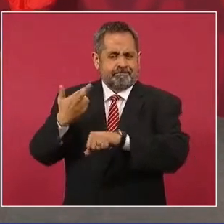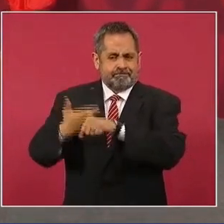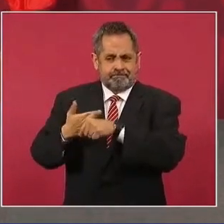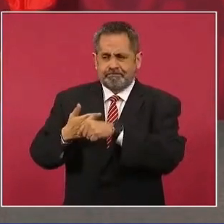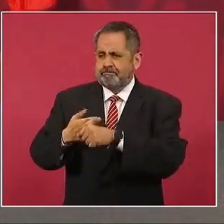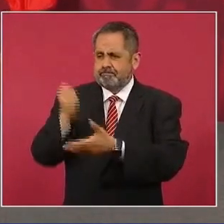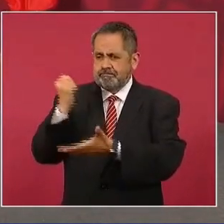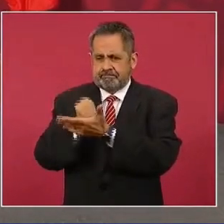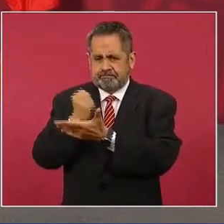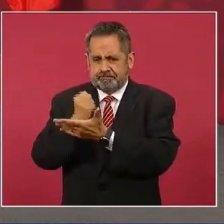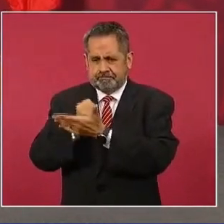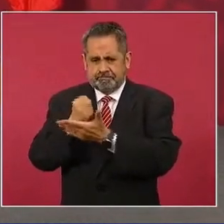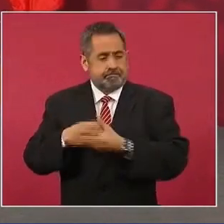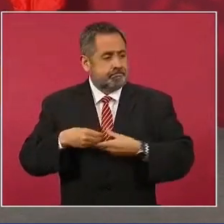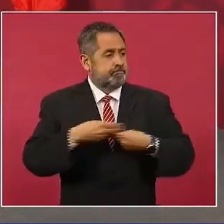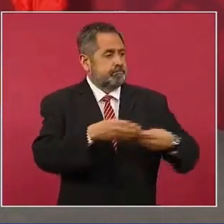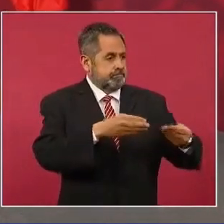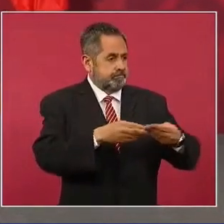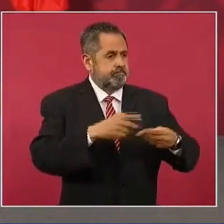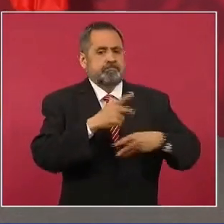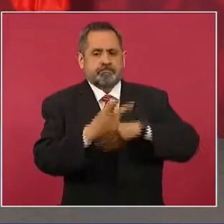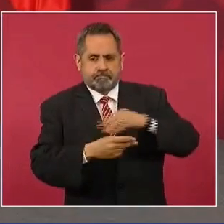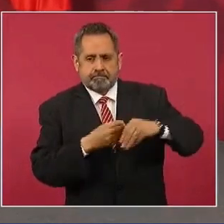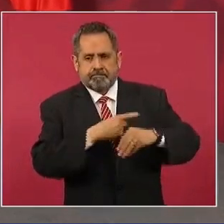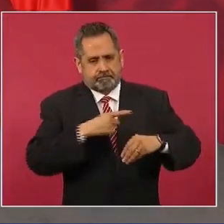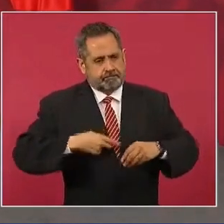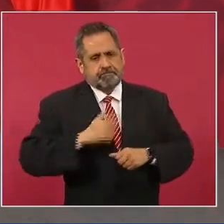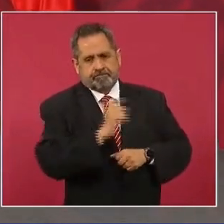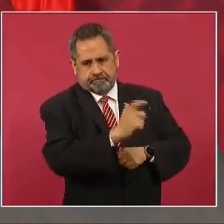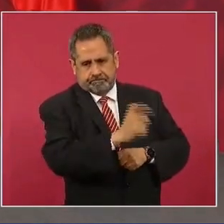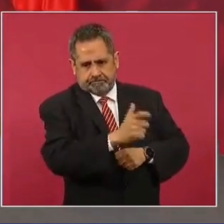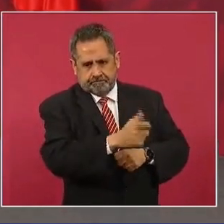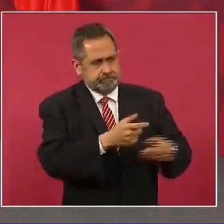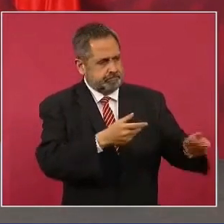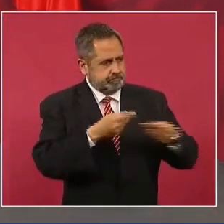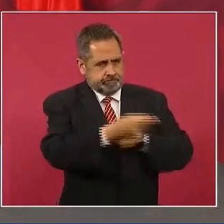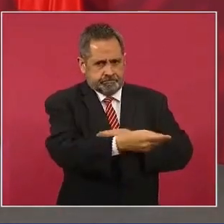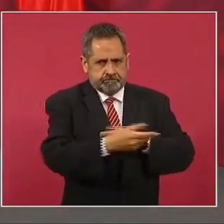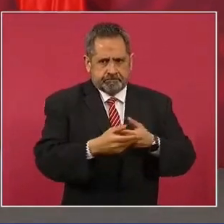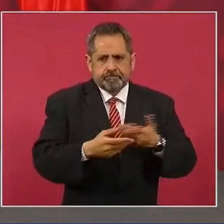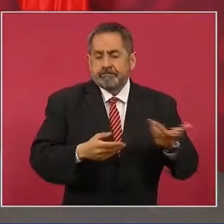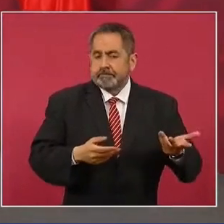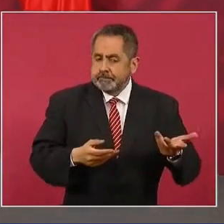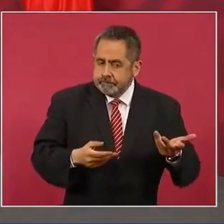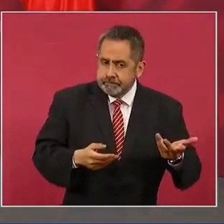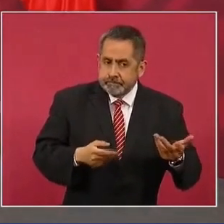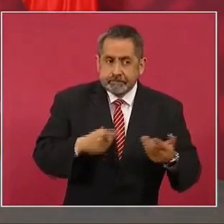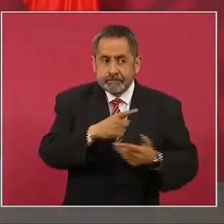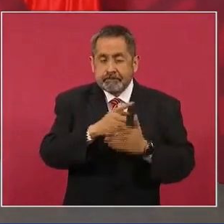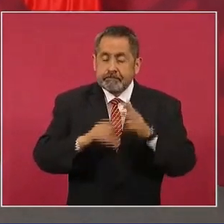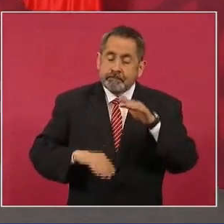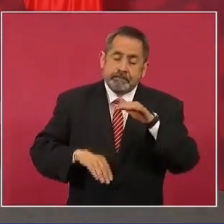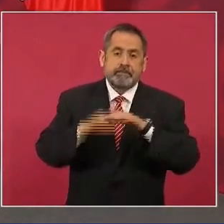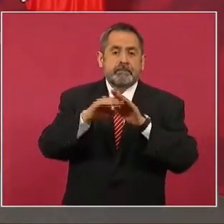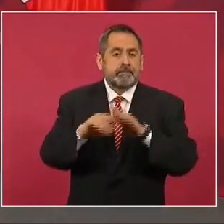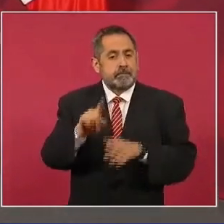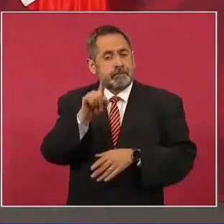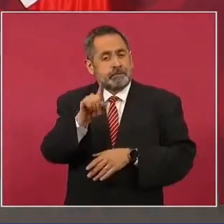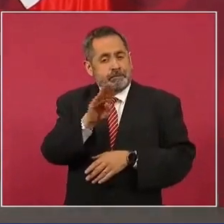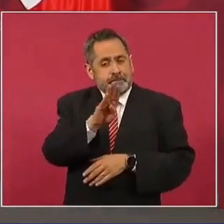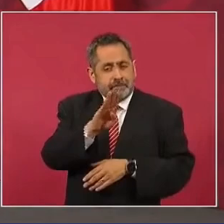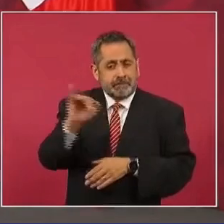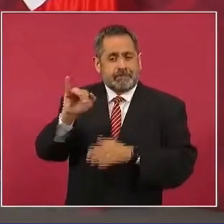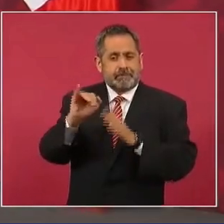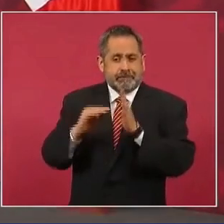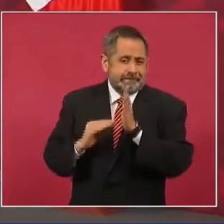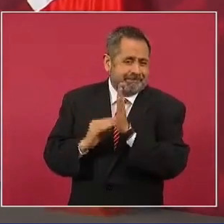y esa deuda llegó en ese entonces a $1 billón,